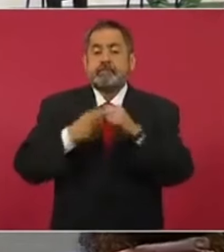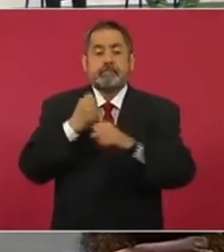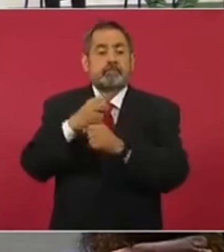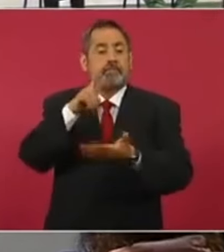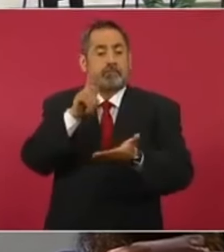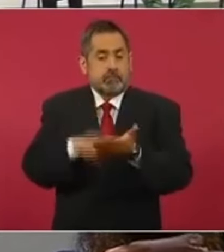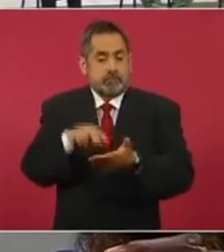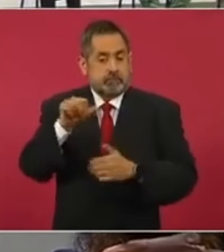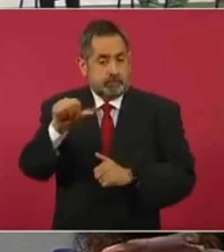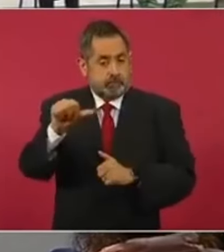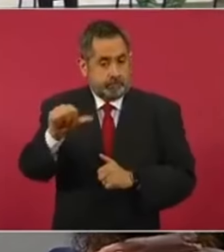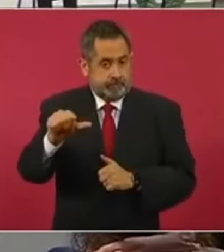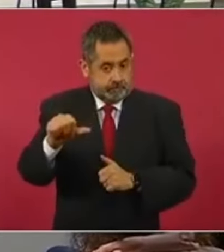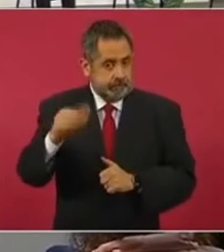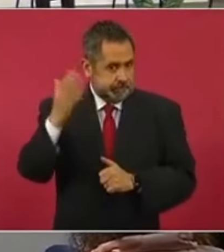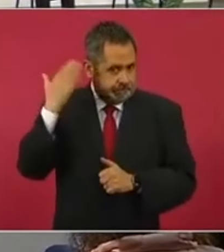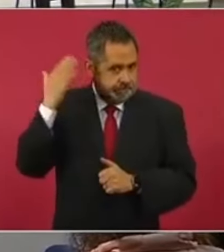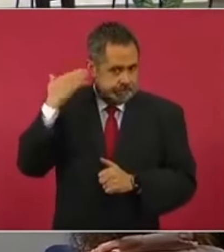2016.